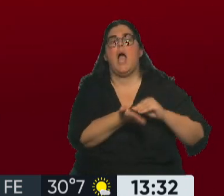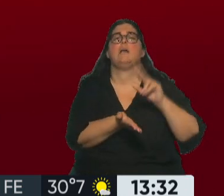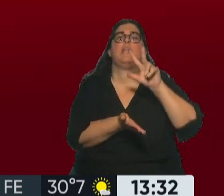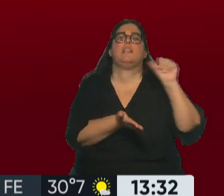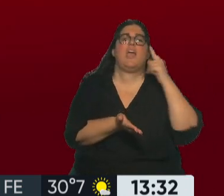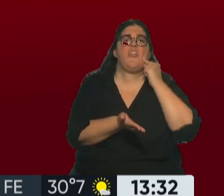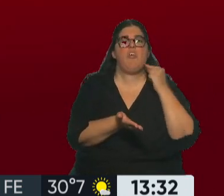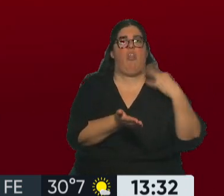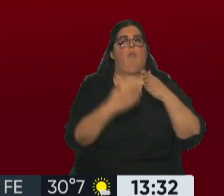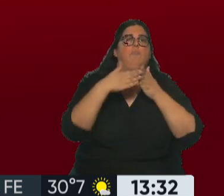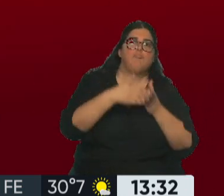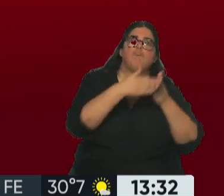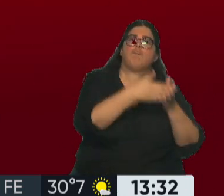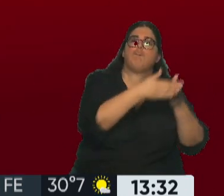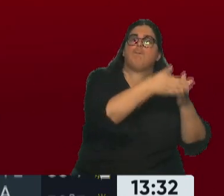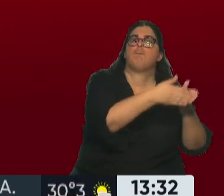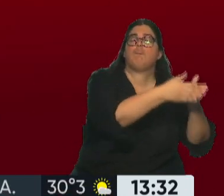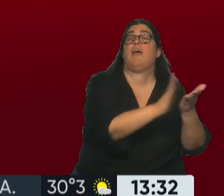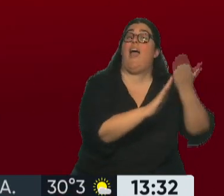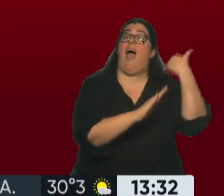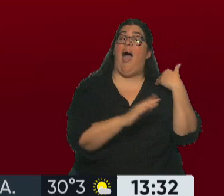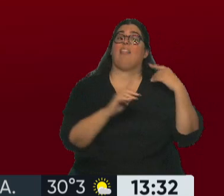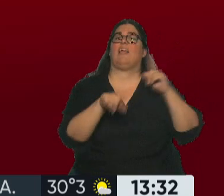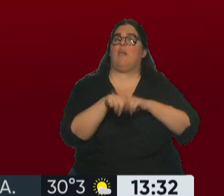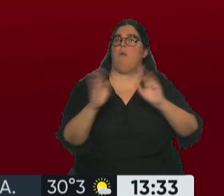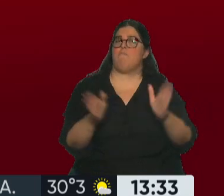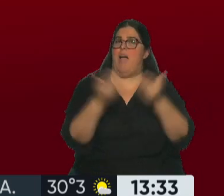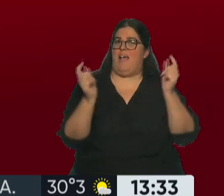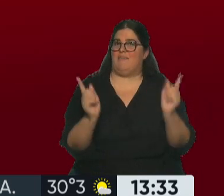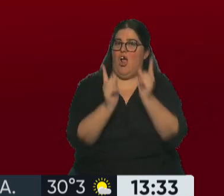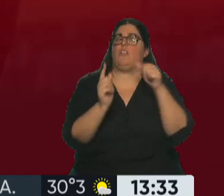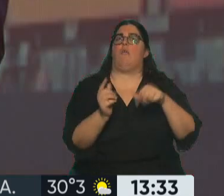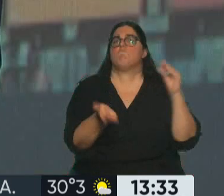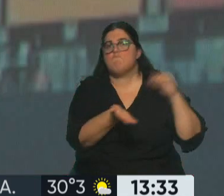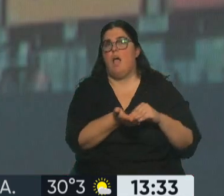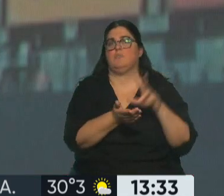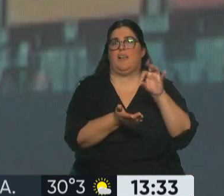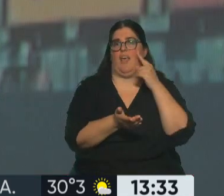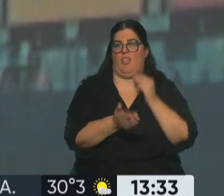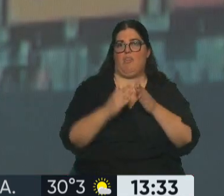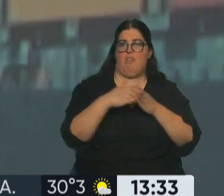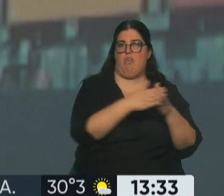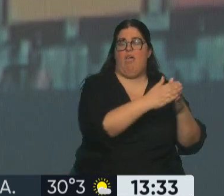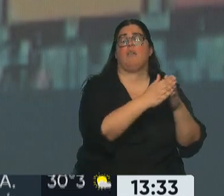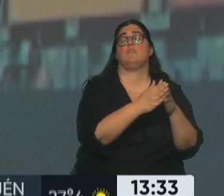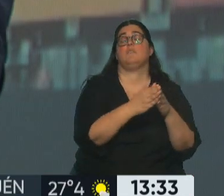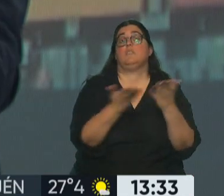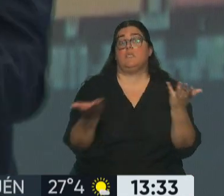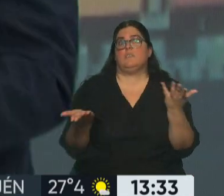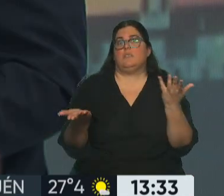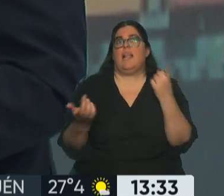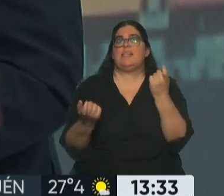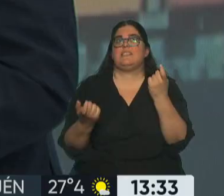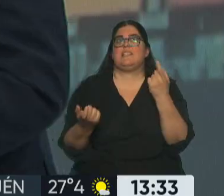doble que implementaban los barcos de carga en la ruta original y otra cuestión también que no es menor claro necesitan más